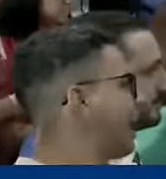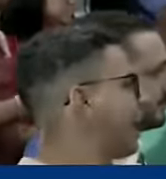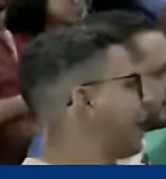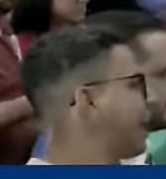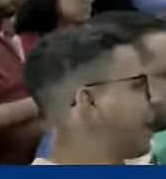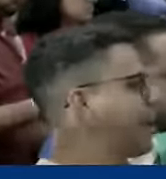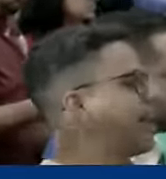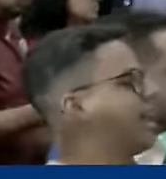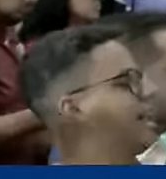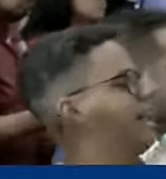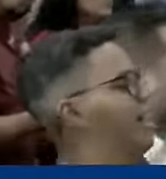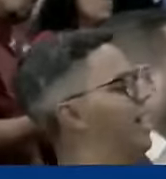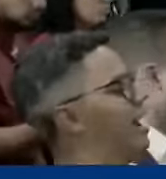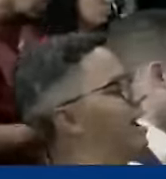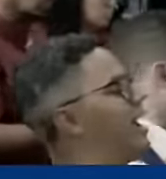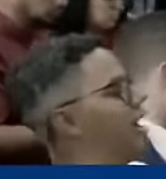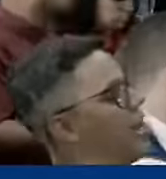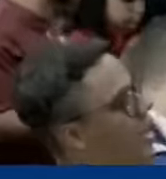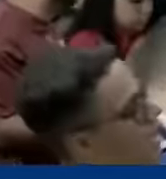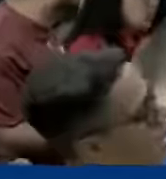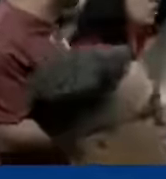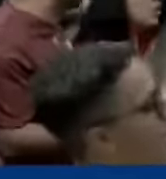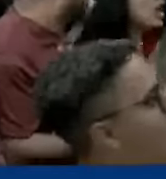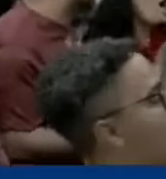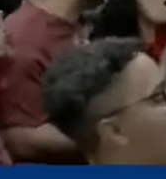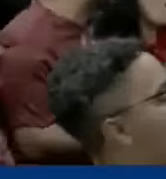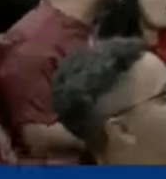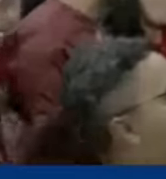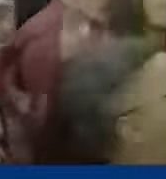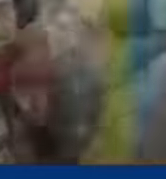Si la estamos pasando bien, regálame una fuerte bulla.